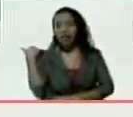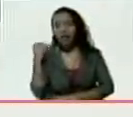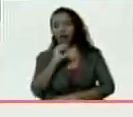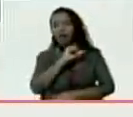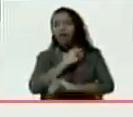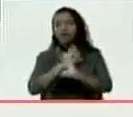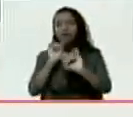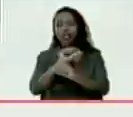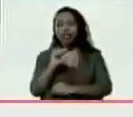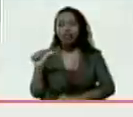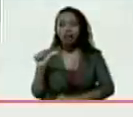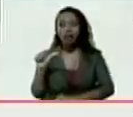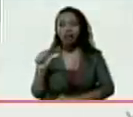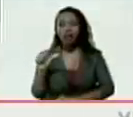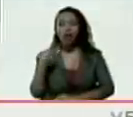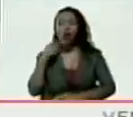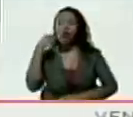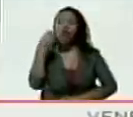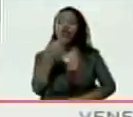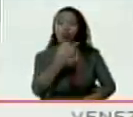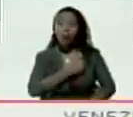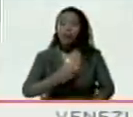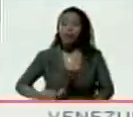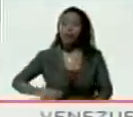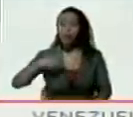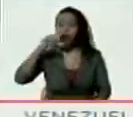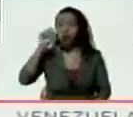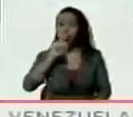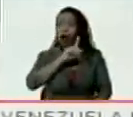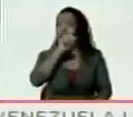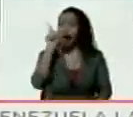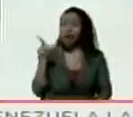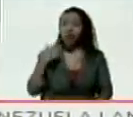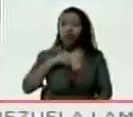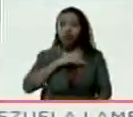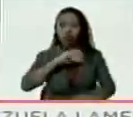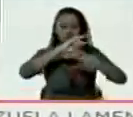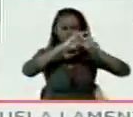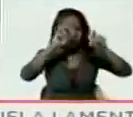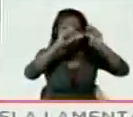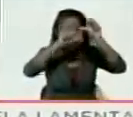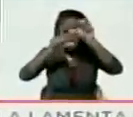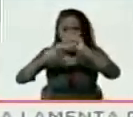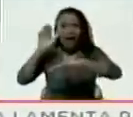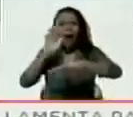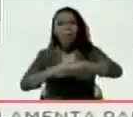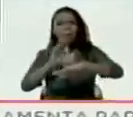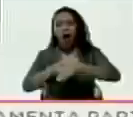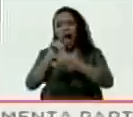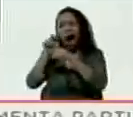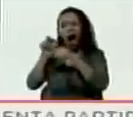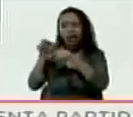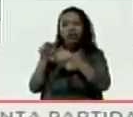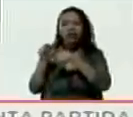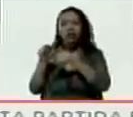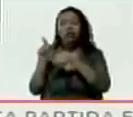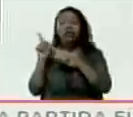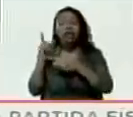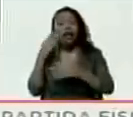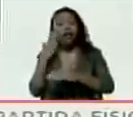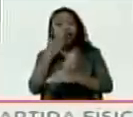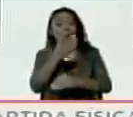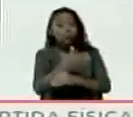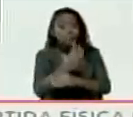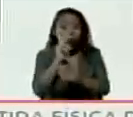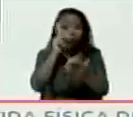Y tal como dijo el presidente Nicolás Maduro, estábamos investigando los hechos que se perpetraron, que íbamos a